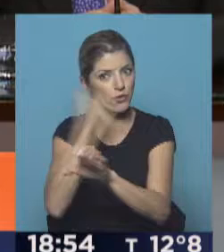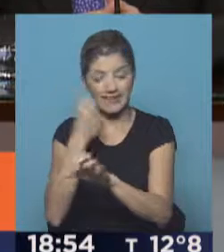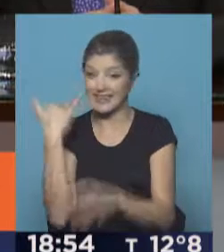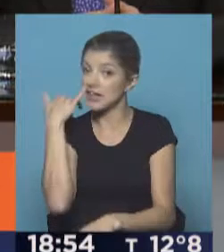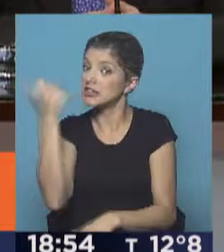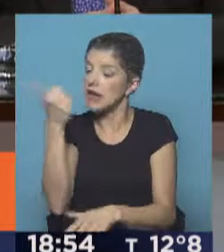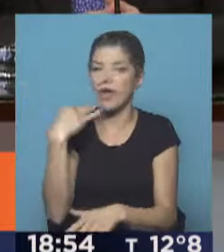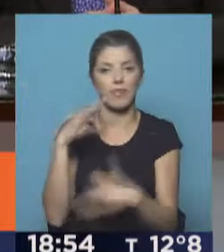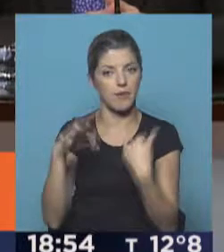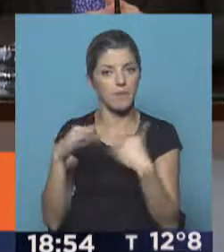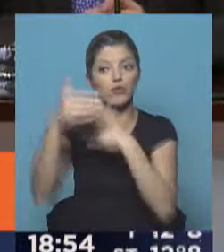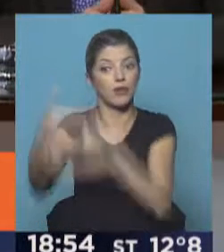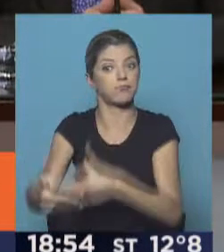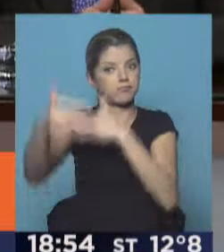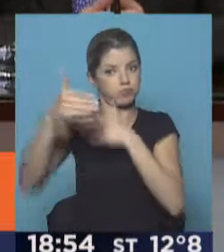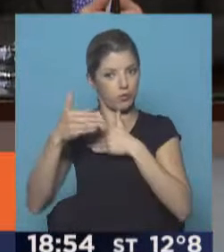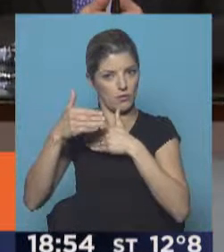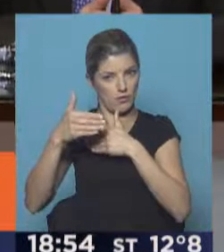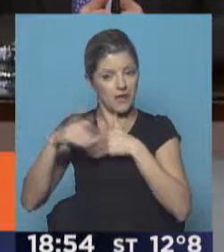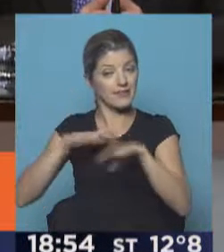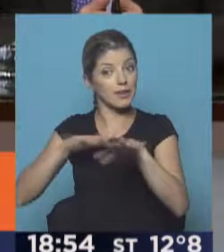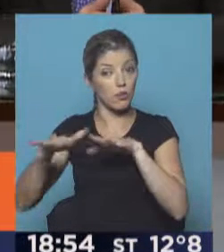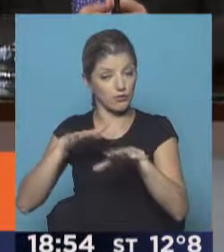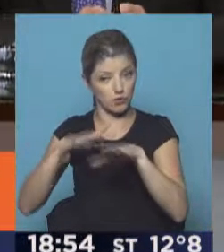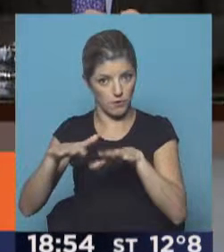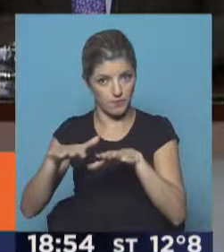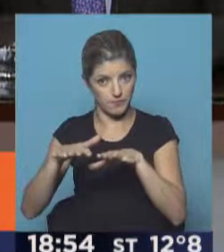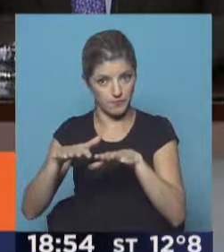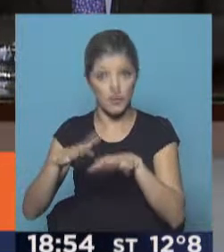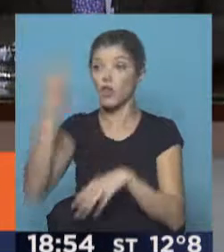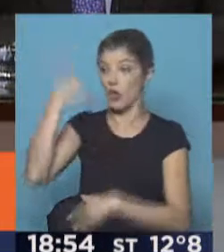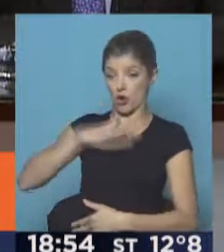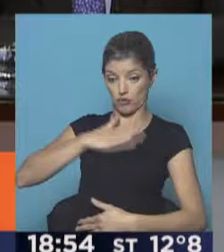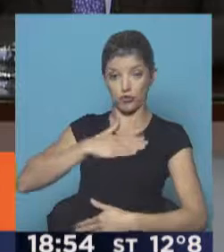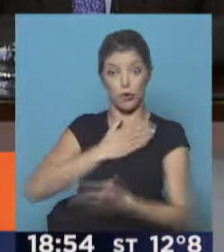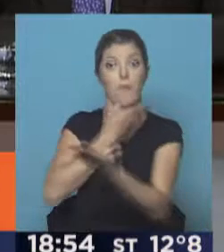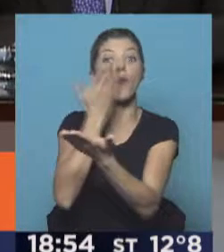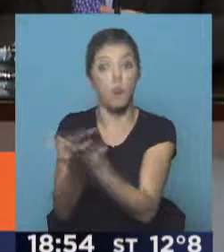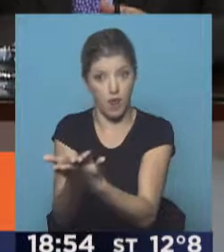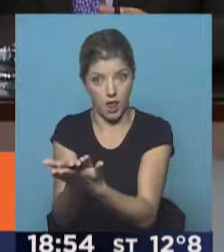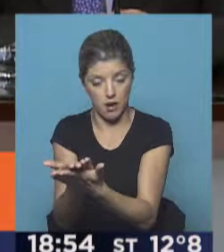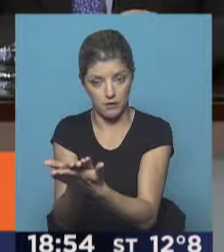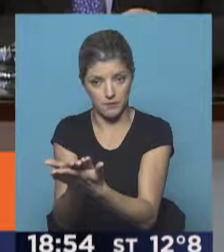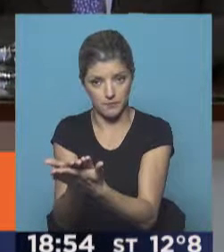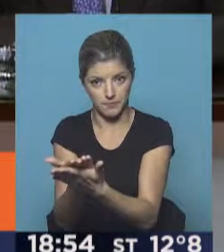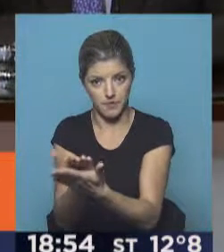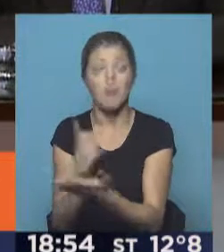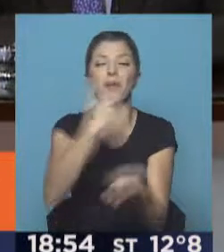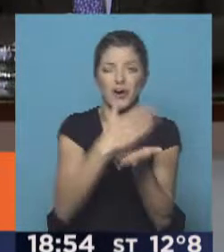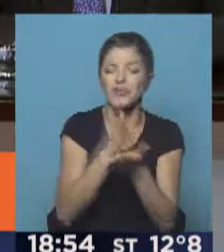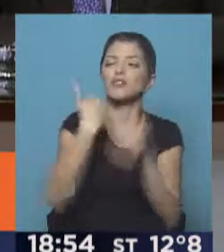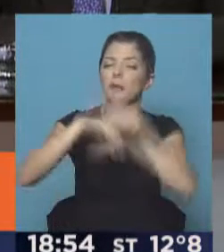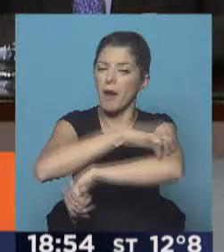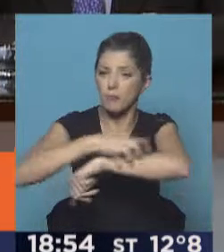poder volver a la situación de la propuesta que estamos planteando para que no queden desprotegidos los sectores más